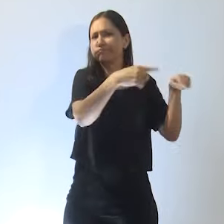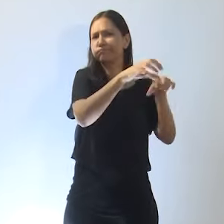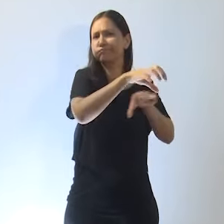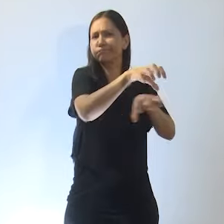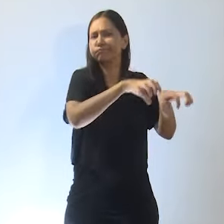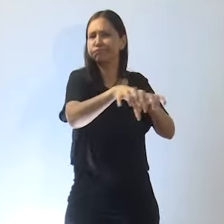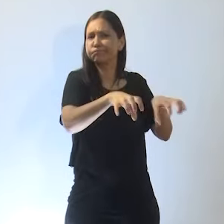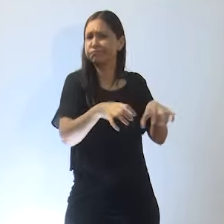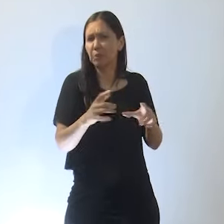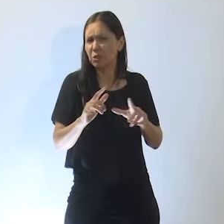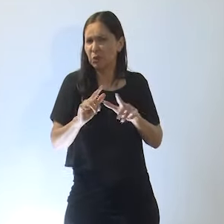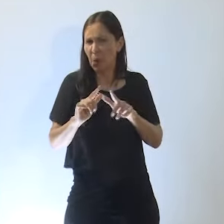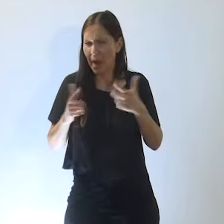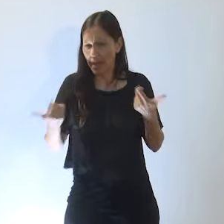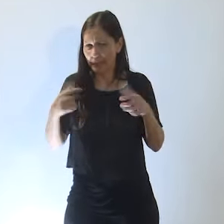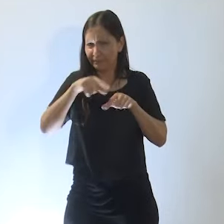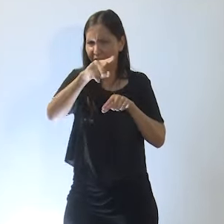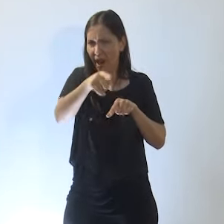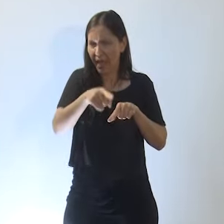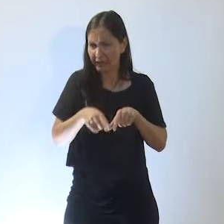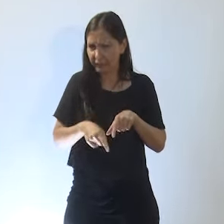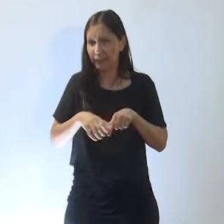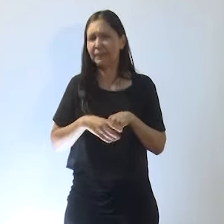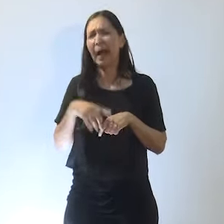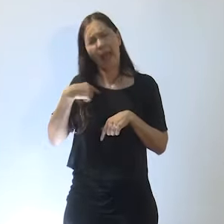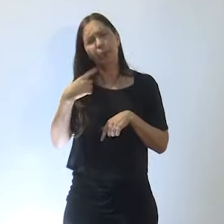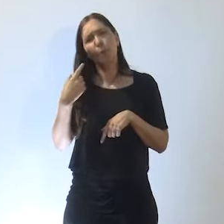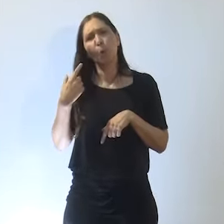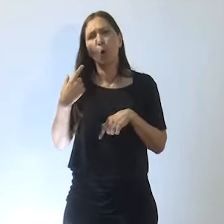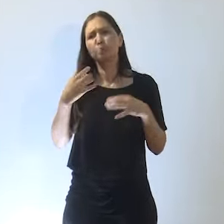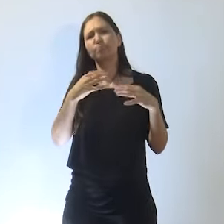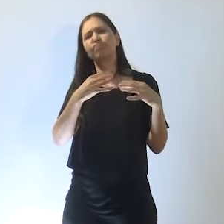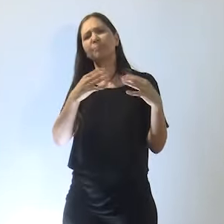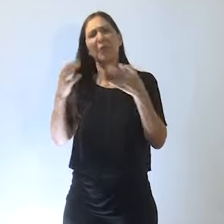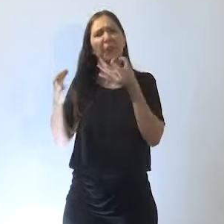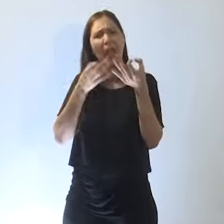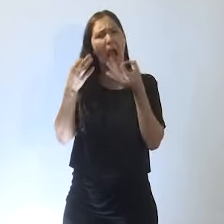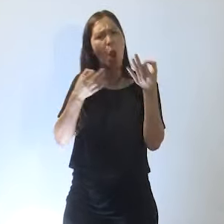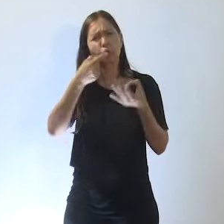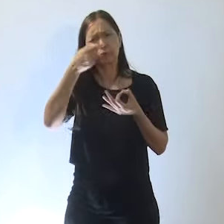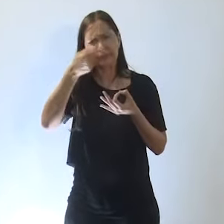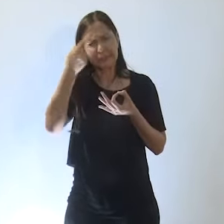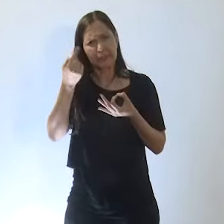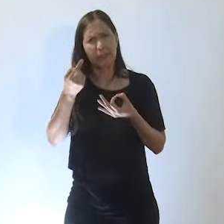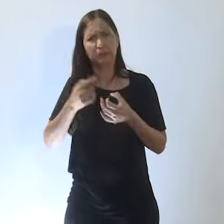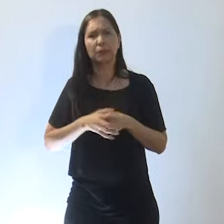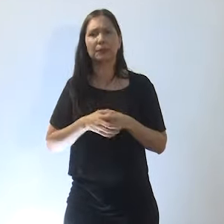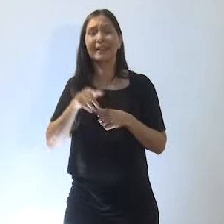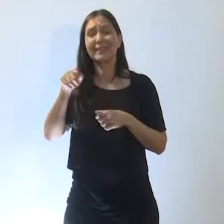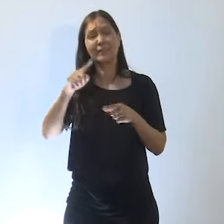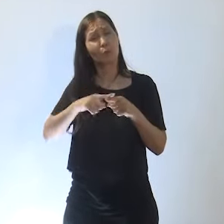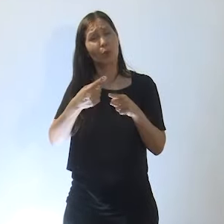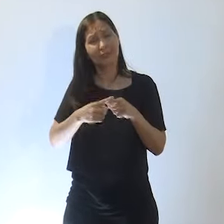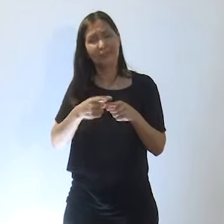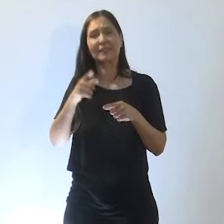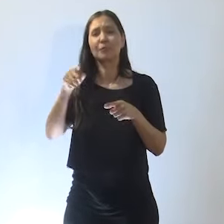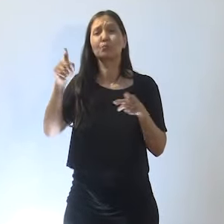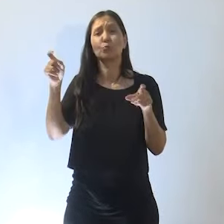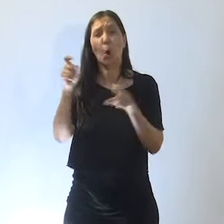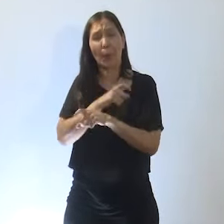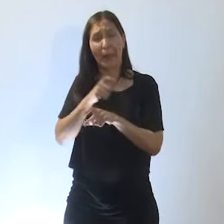interesantes e y y que esa politización y ese problema de la